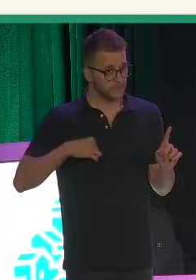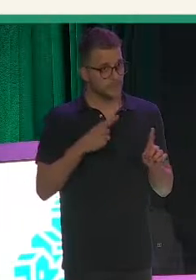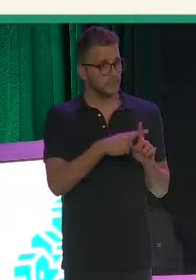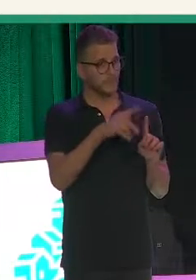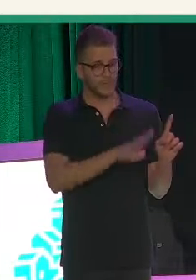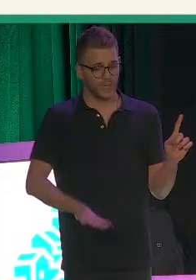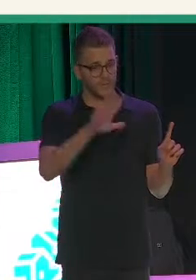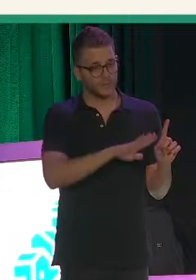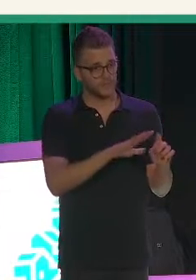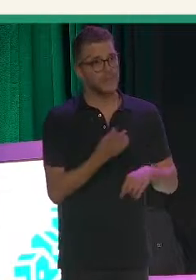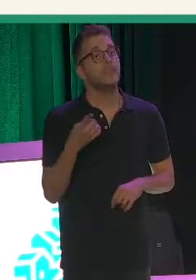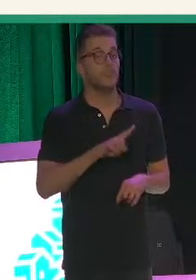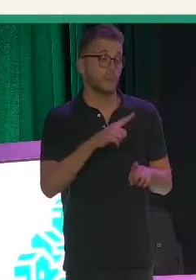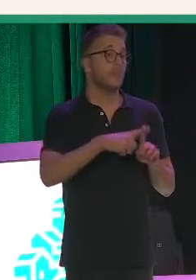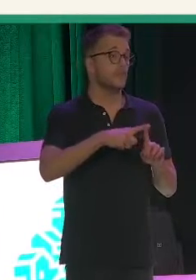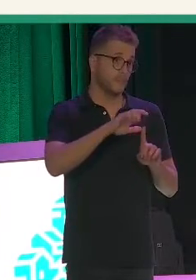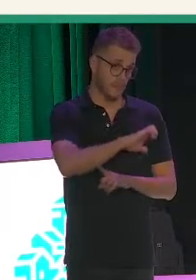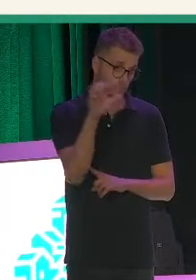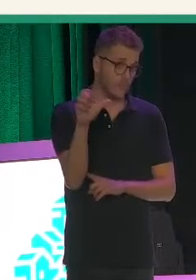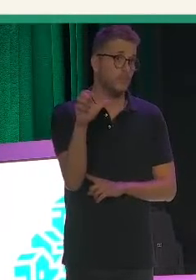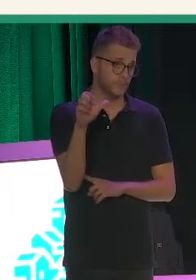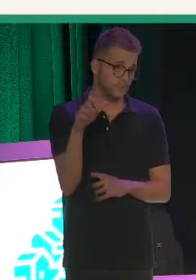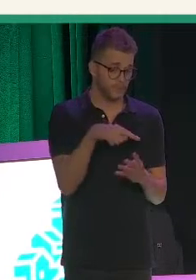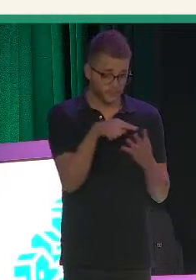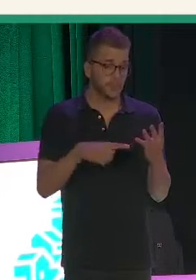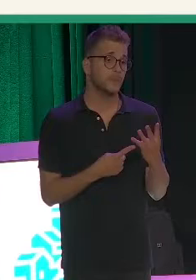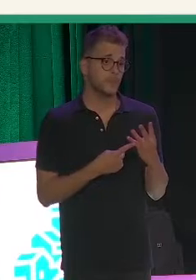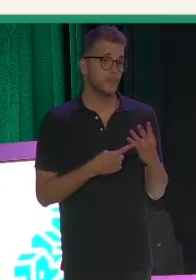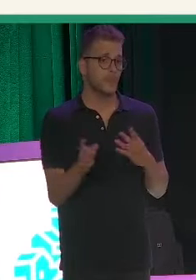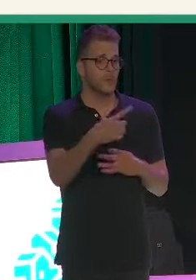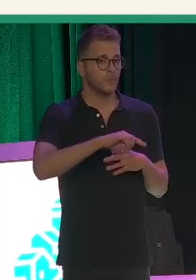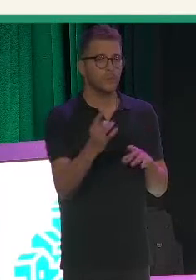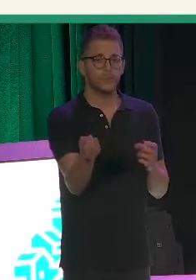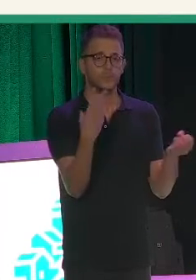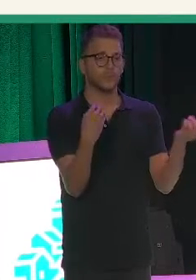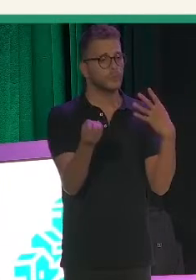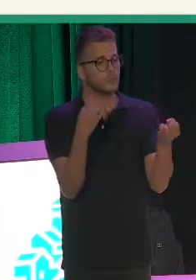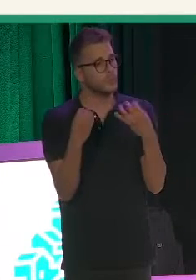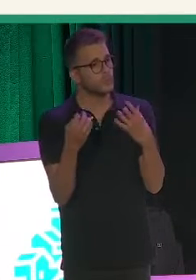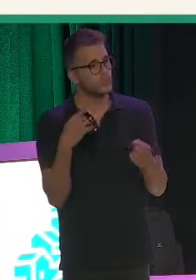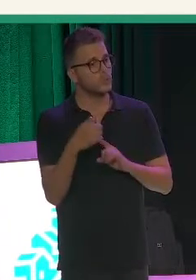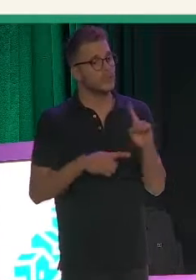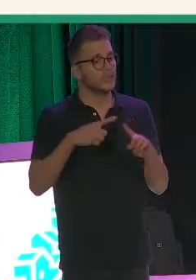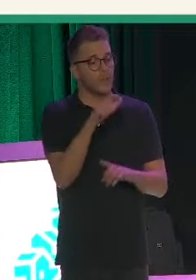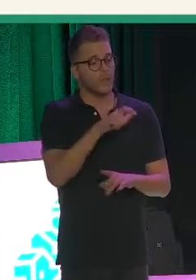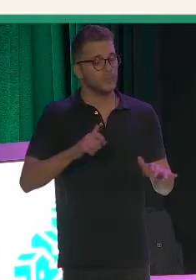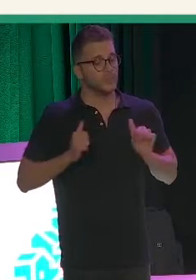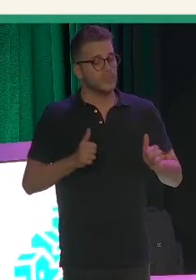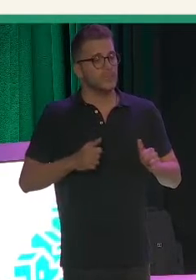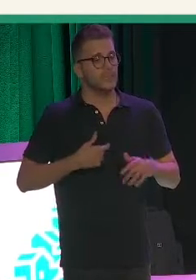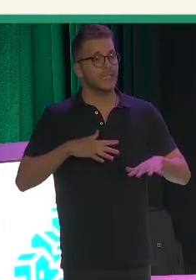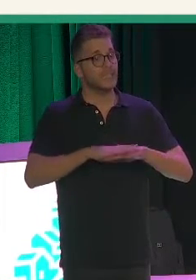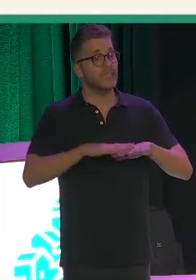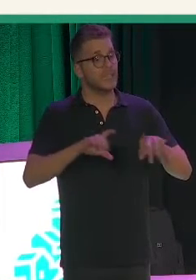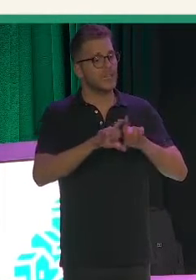y, por supuesto, también a nivel europeo. Y también habéis aportado los emprendedores, el tejido empresarial